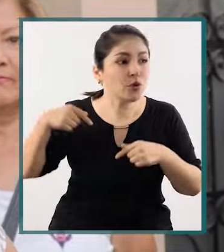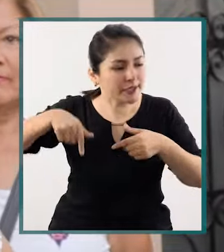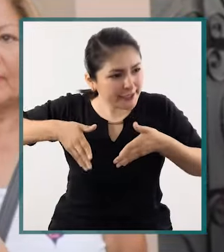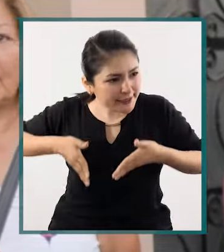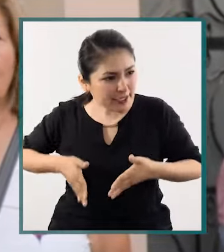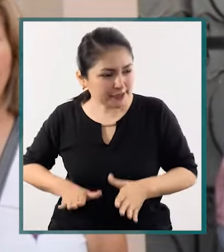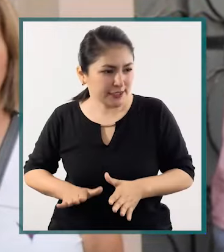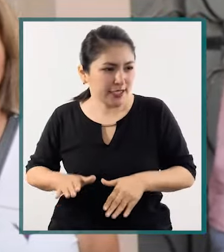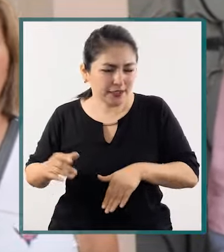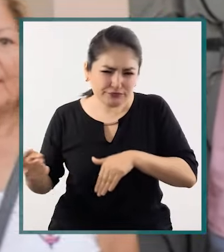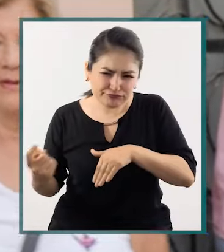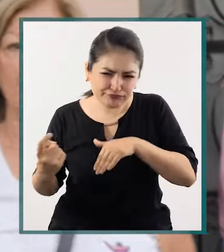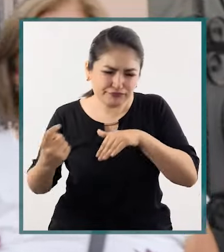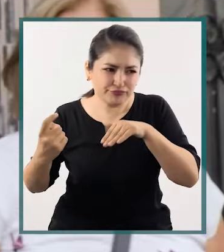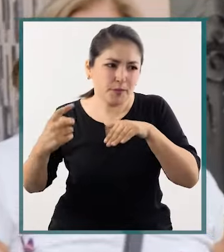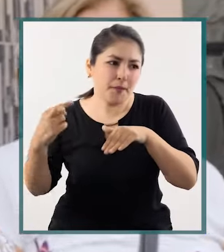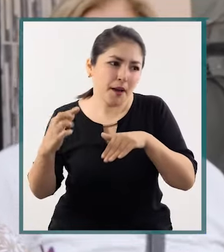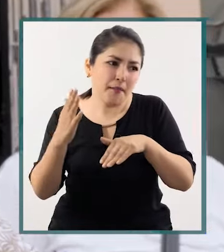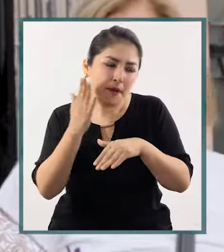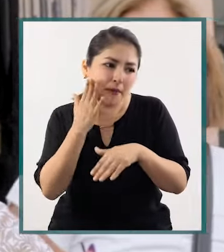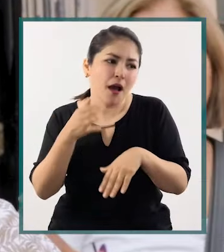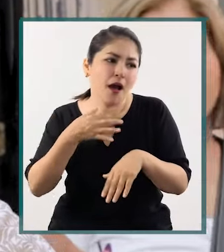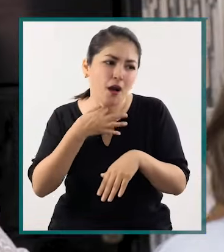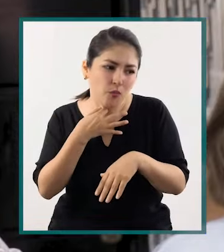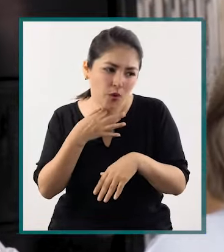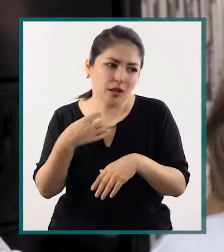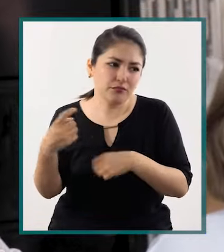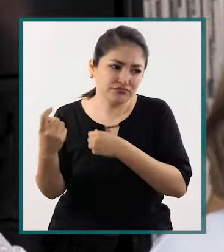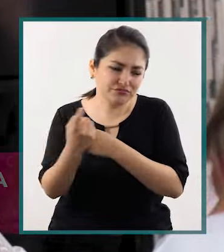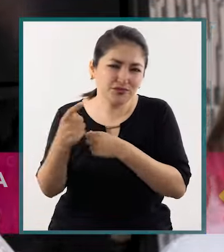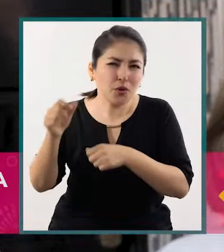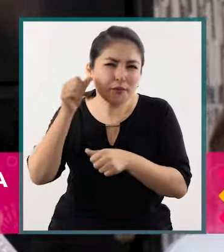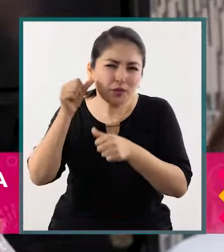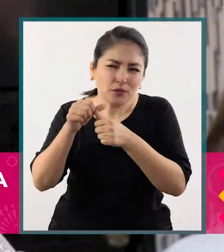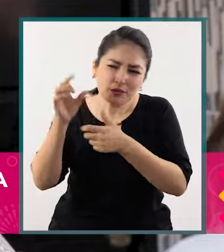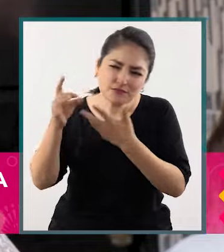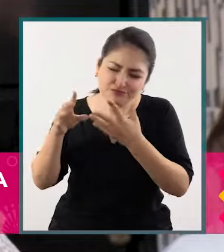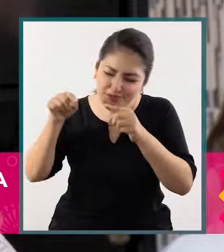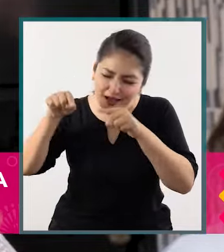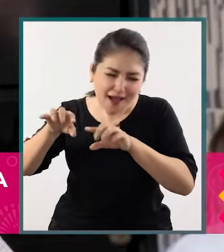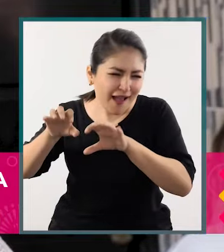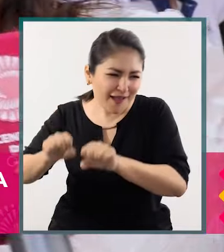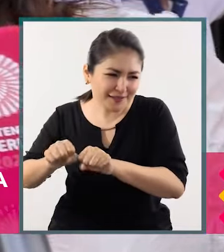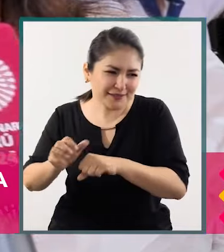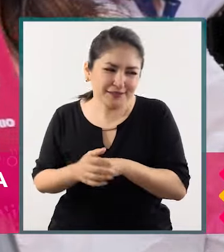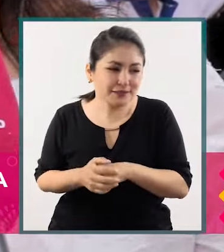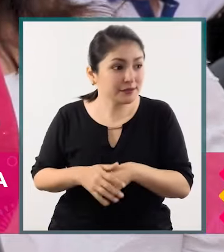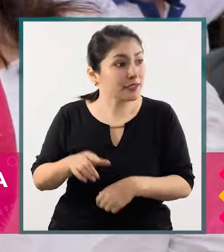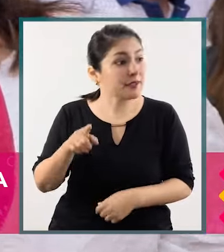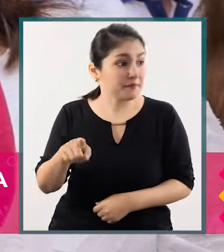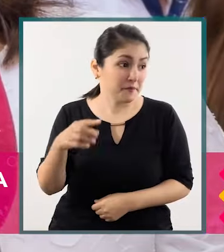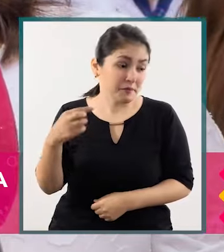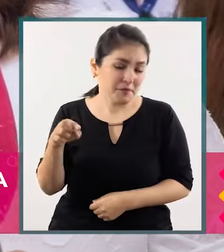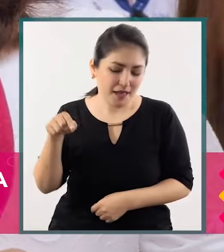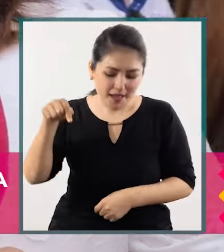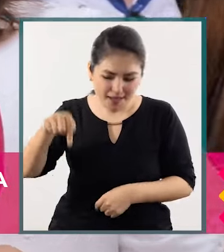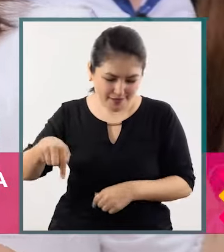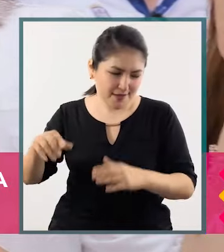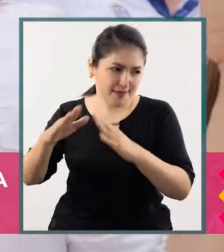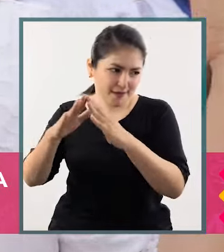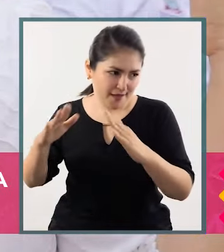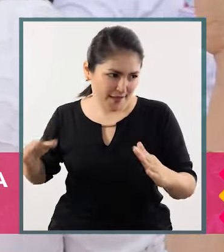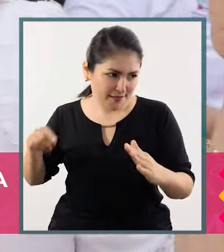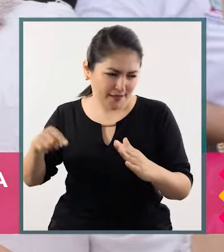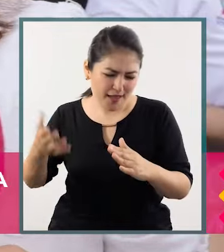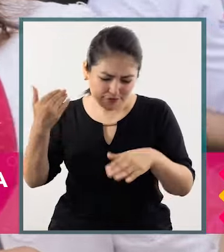nací, aquí me eduqué, aquí vivieron mis padres, mis abuelos. Aquí quedaron mis recuerdos y aquí están mis recuerdos. Y mi papá, pues como dice él, nacieron de